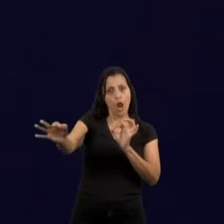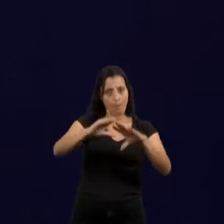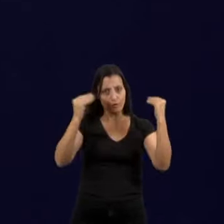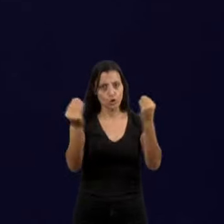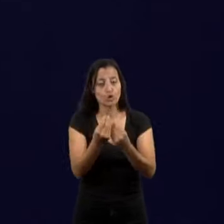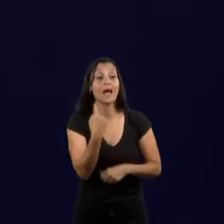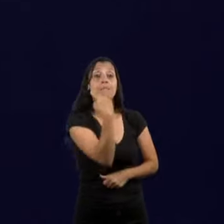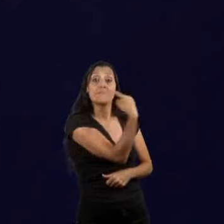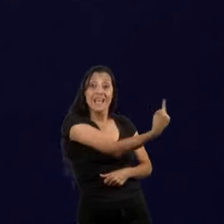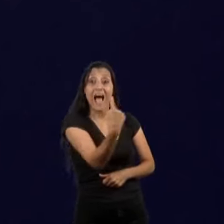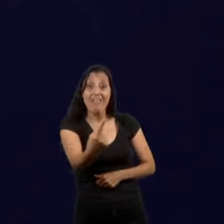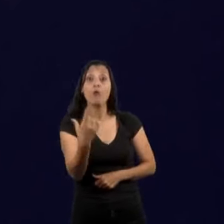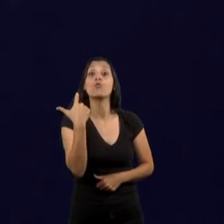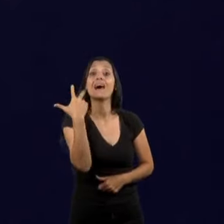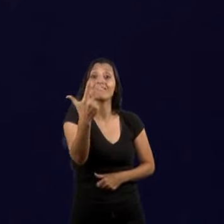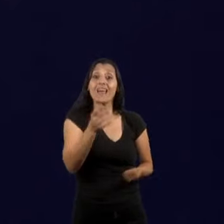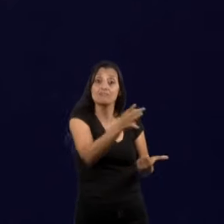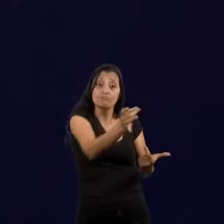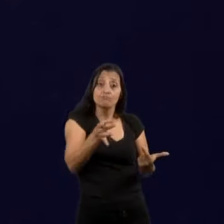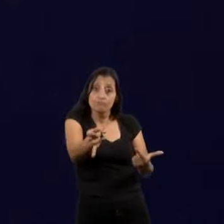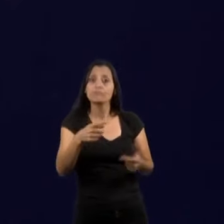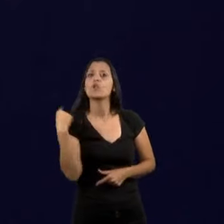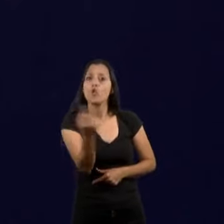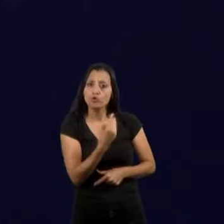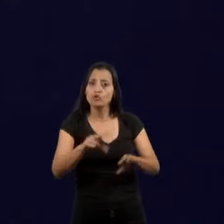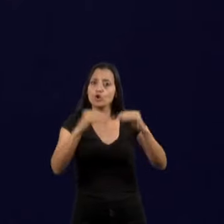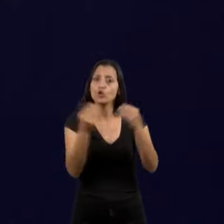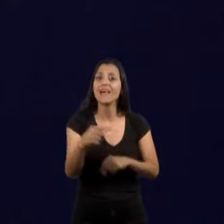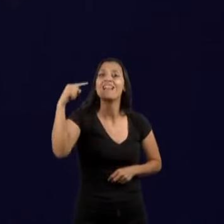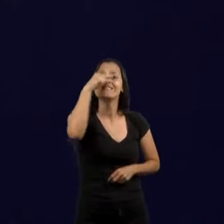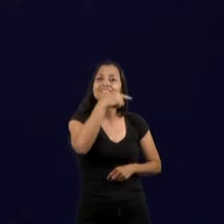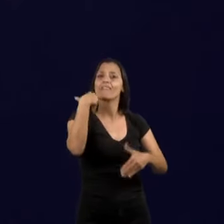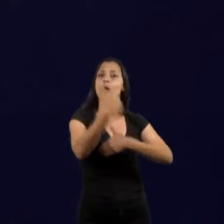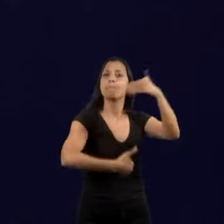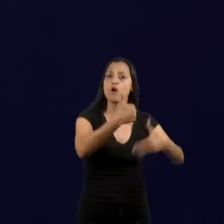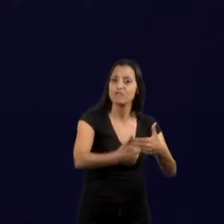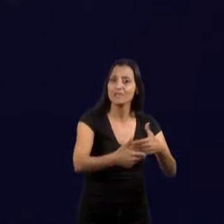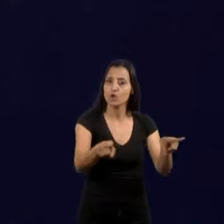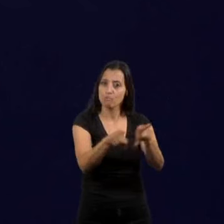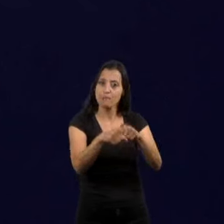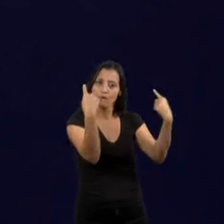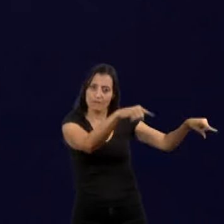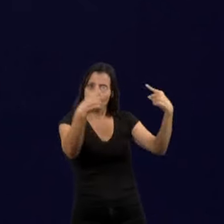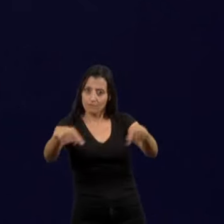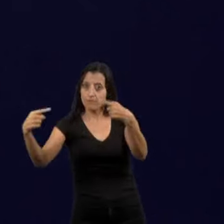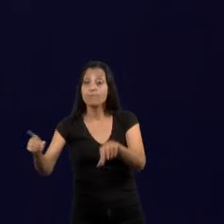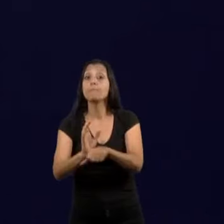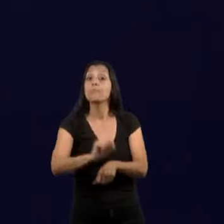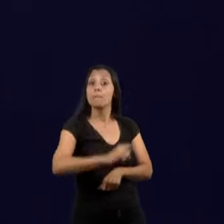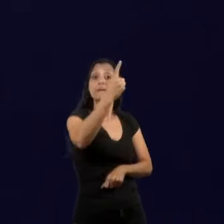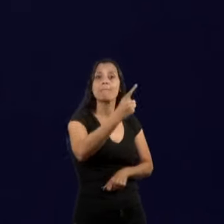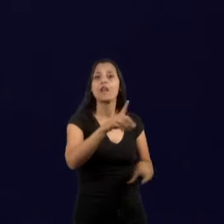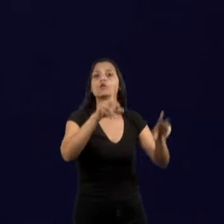para avanzar en este tipo de privatizaciones, y detectaron que esta es la primera por determinados